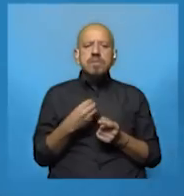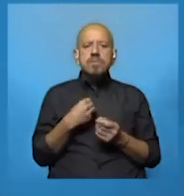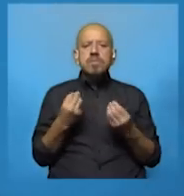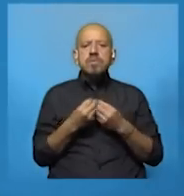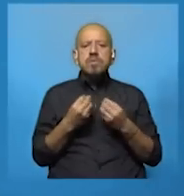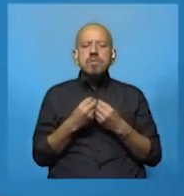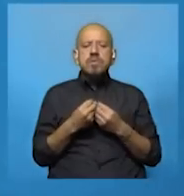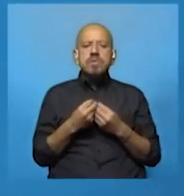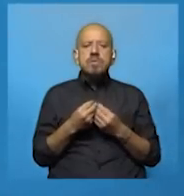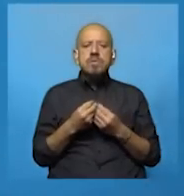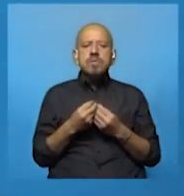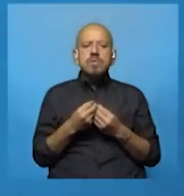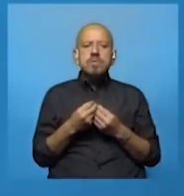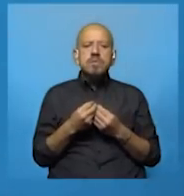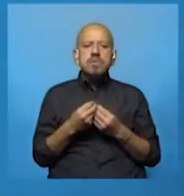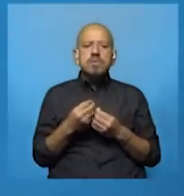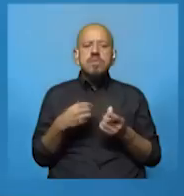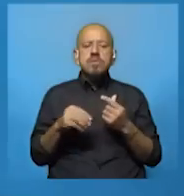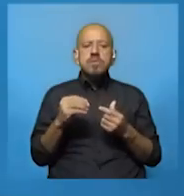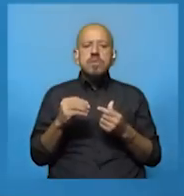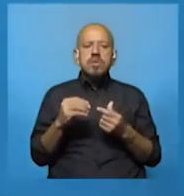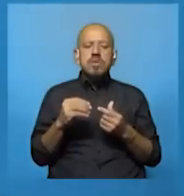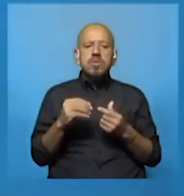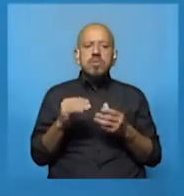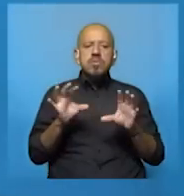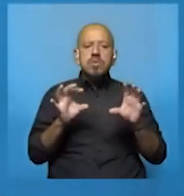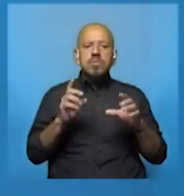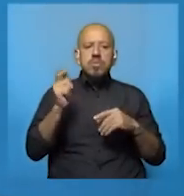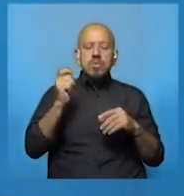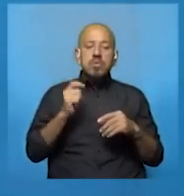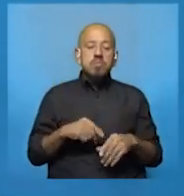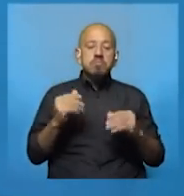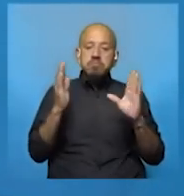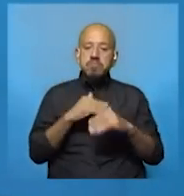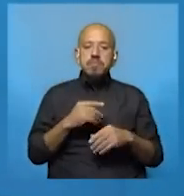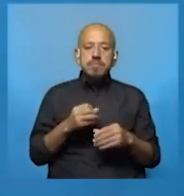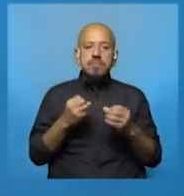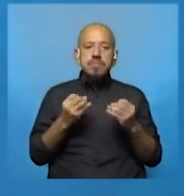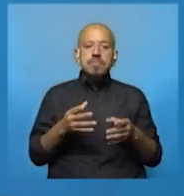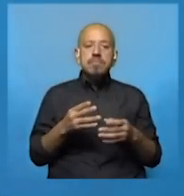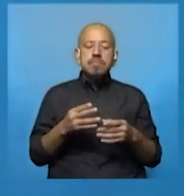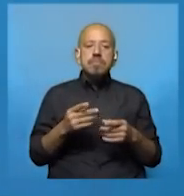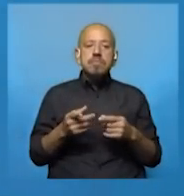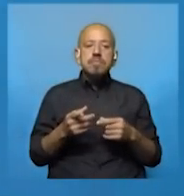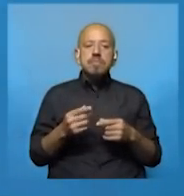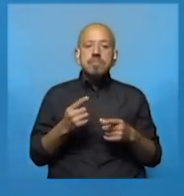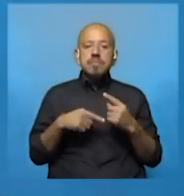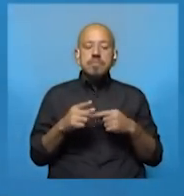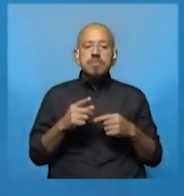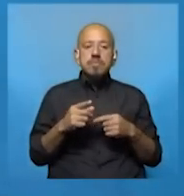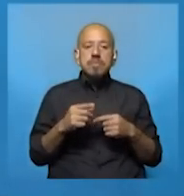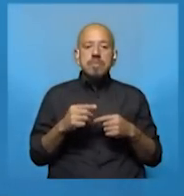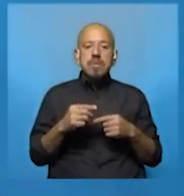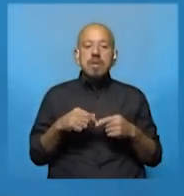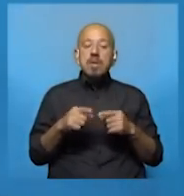ilícito en la función de los funcionarios públicos y no se ha podido porque el legislativo continuamente le va descartado y